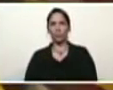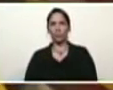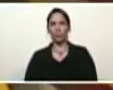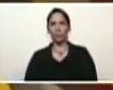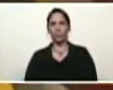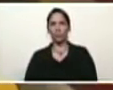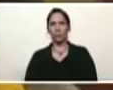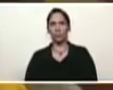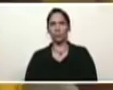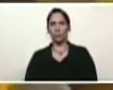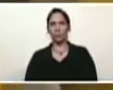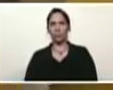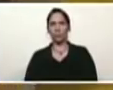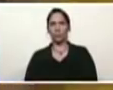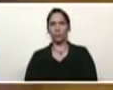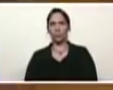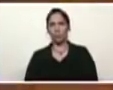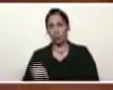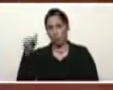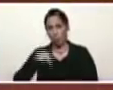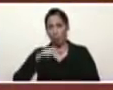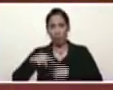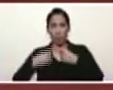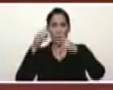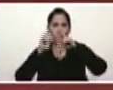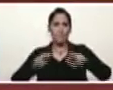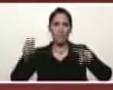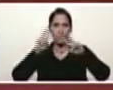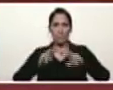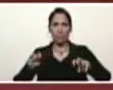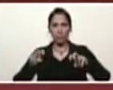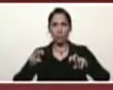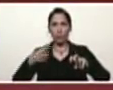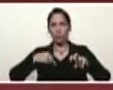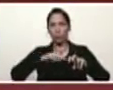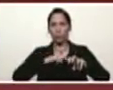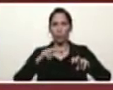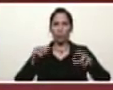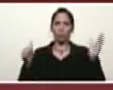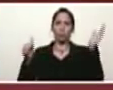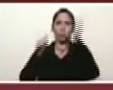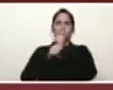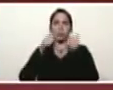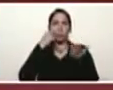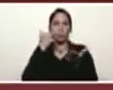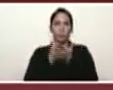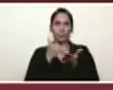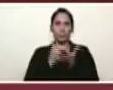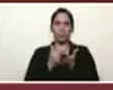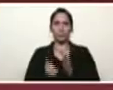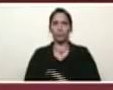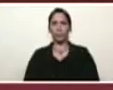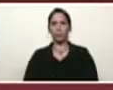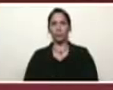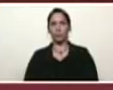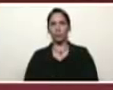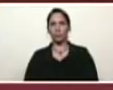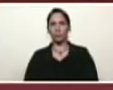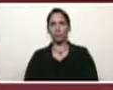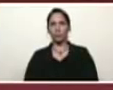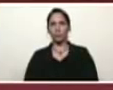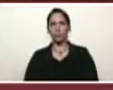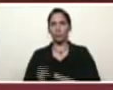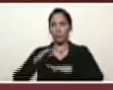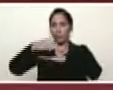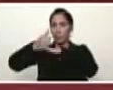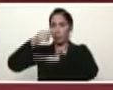Hoy, luego de las investigaciones, hemos logrado comprobar que el general